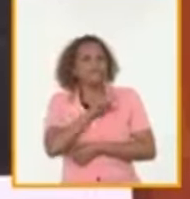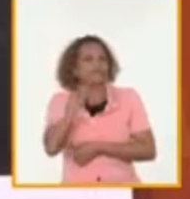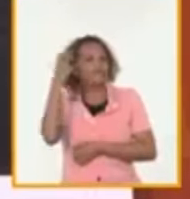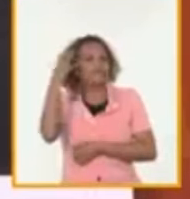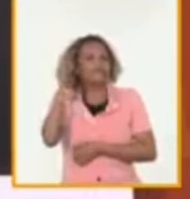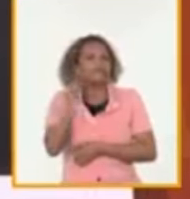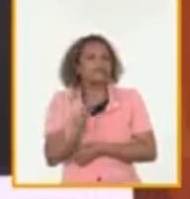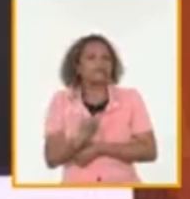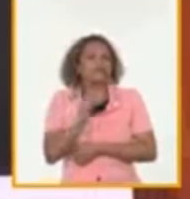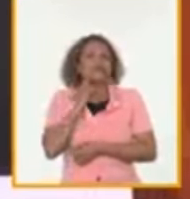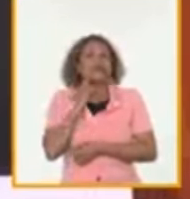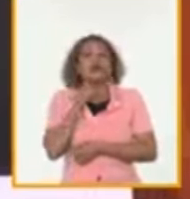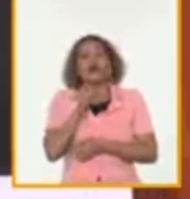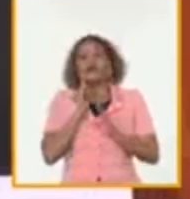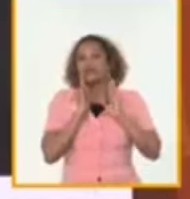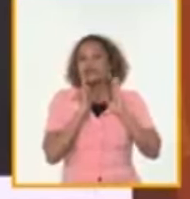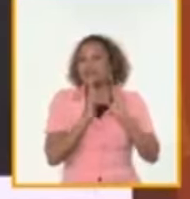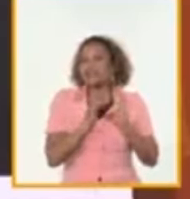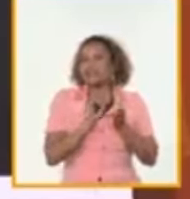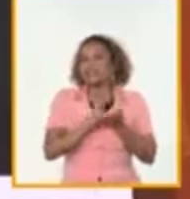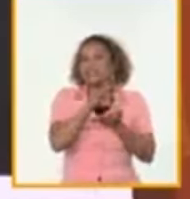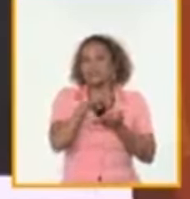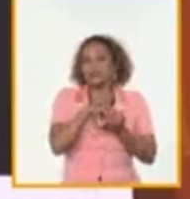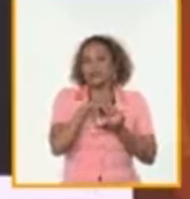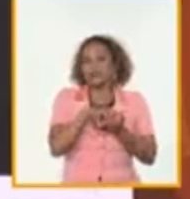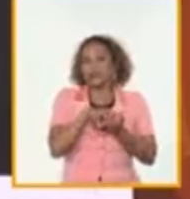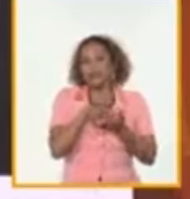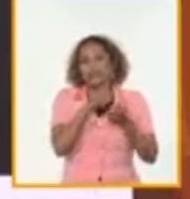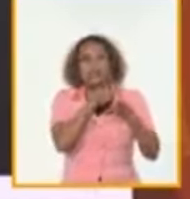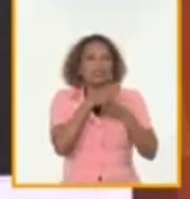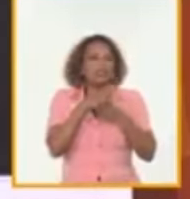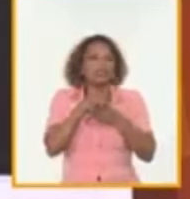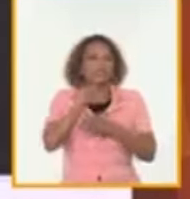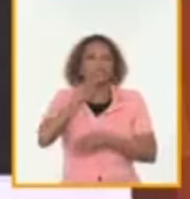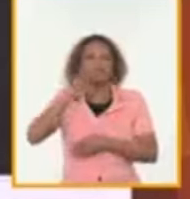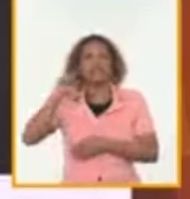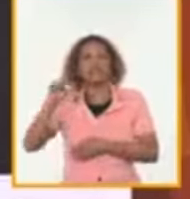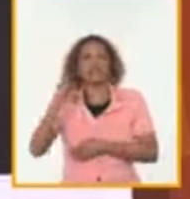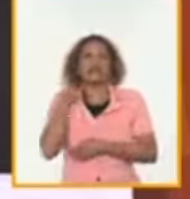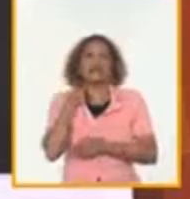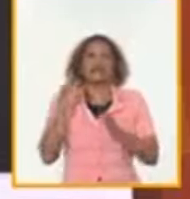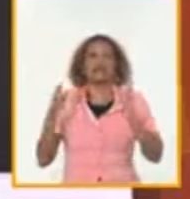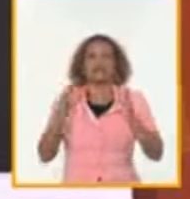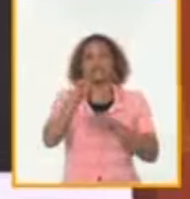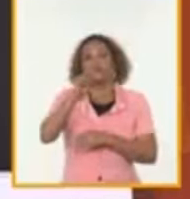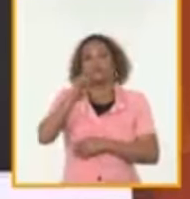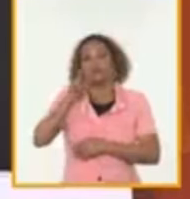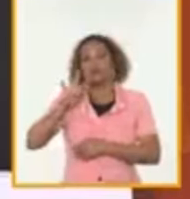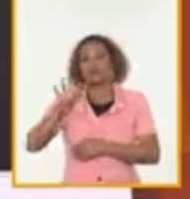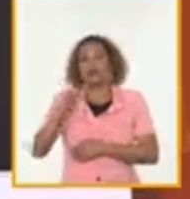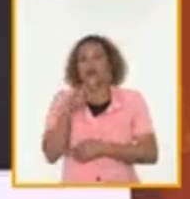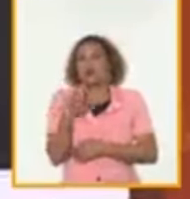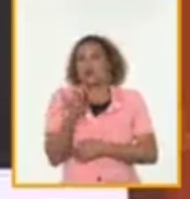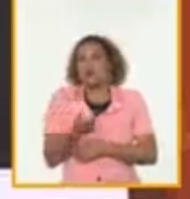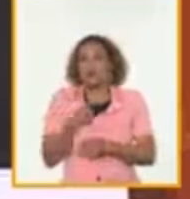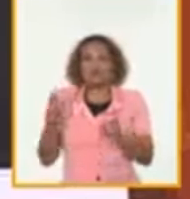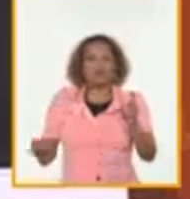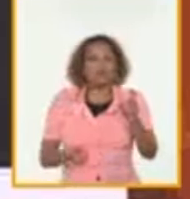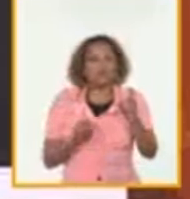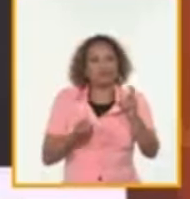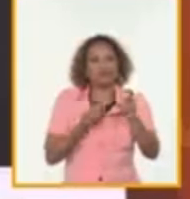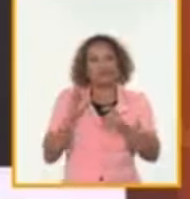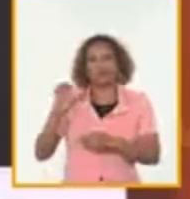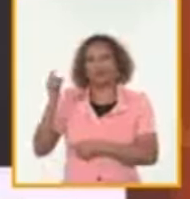Pues situándonos precisamente en este territorio Qué es la villaclara de este 2024 Cómo ha enfrentado los desafíos de la